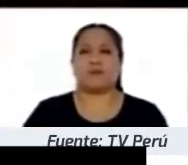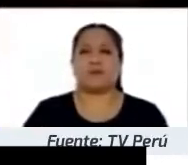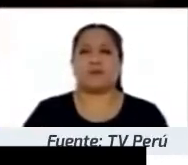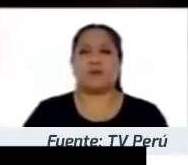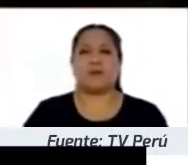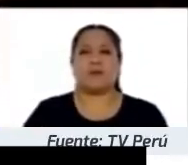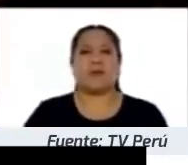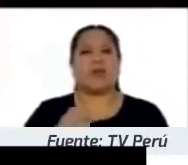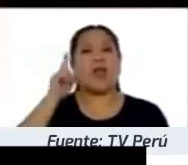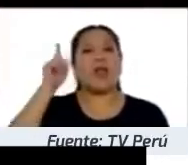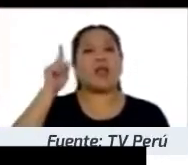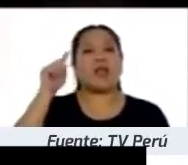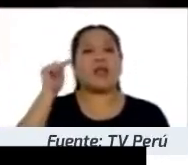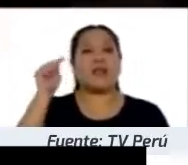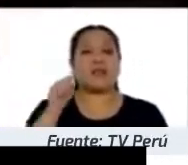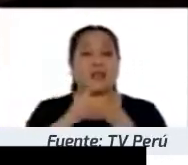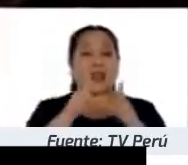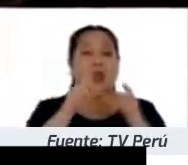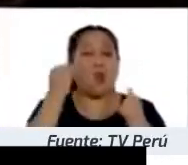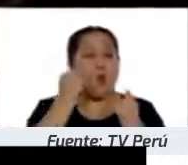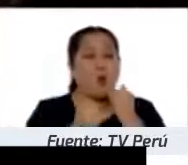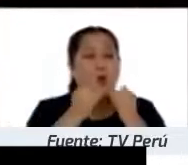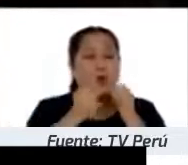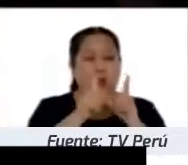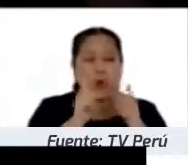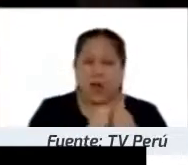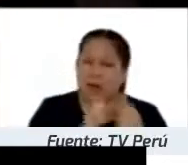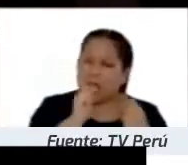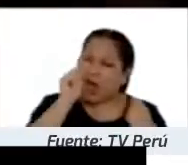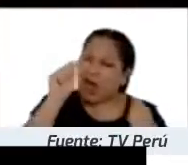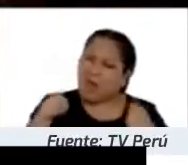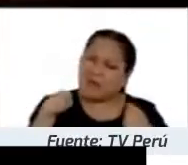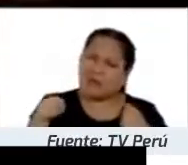Allá en ese último sitio,